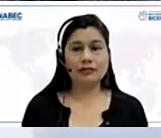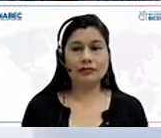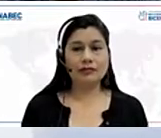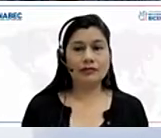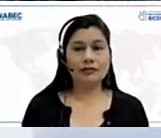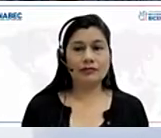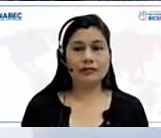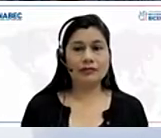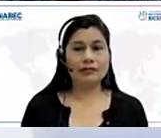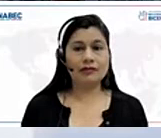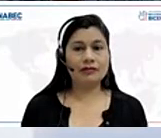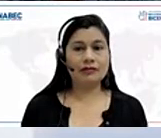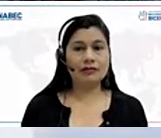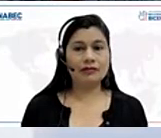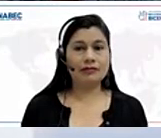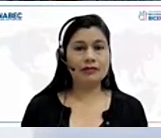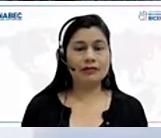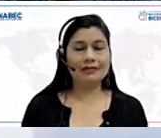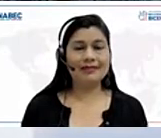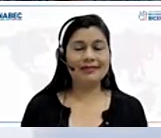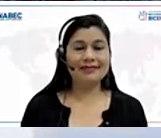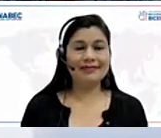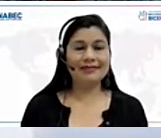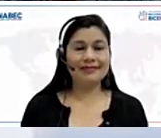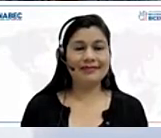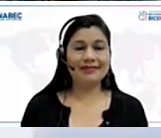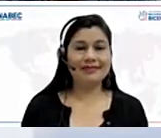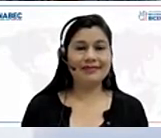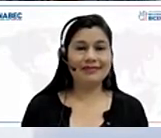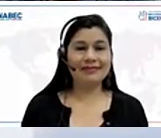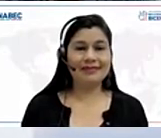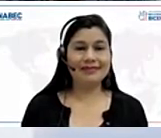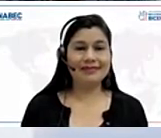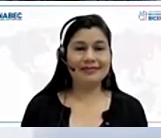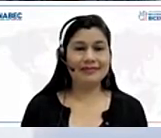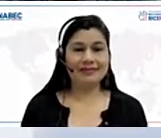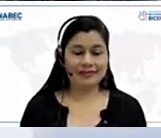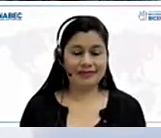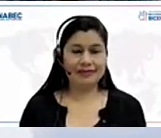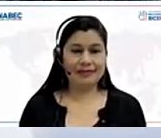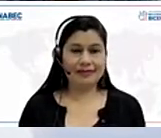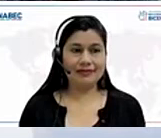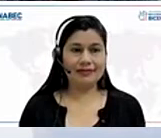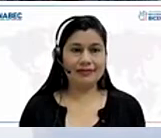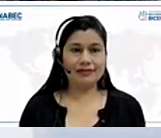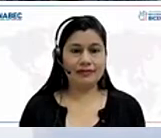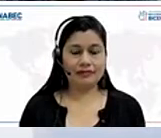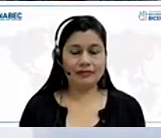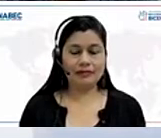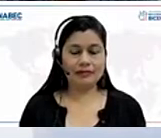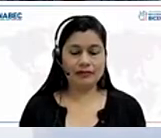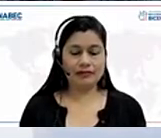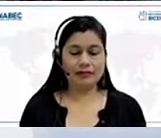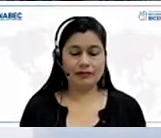24 años, así que, bueno, mientras uno esté en ese margen, si ya terminó una carrera previa, ¿no? Acá en el Perú, y desea hacer una segunda especialidad,